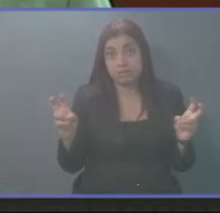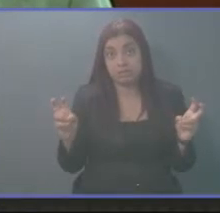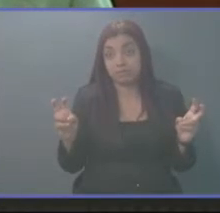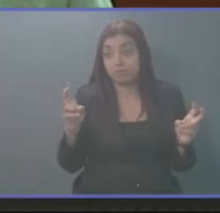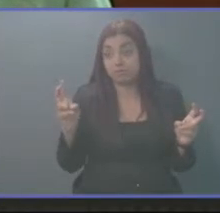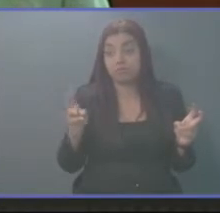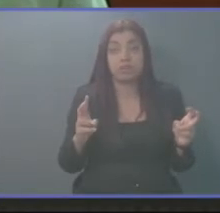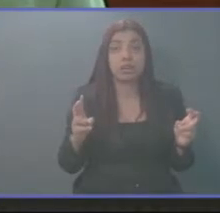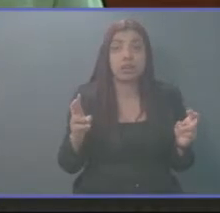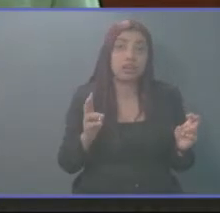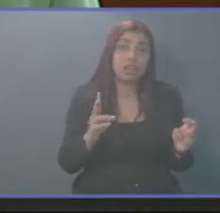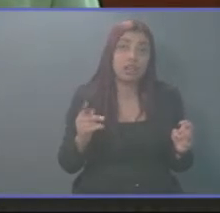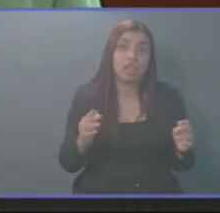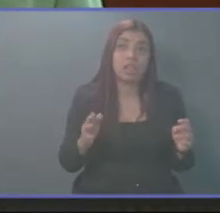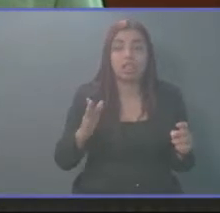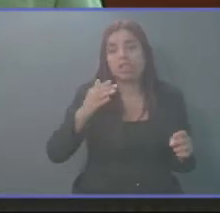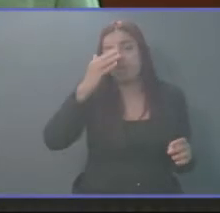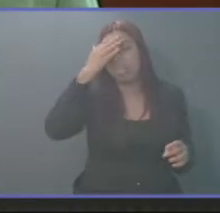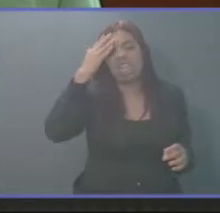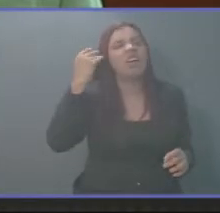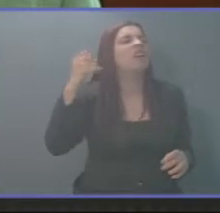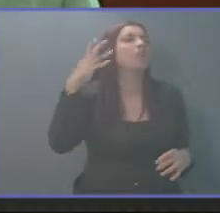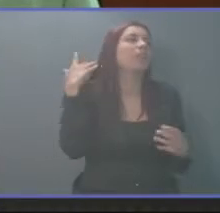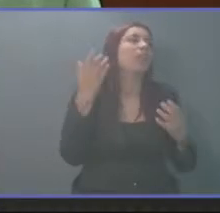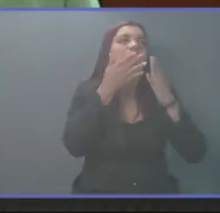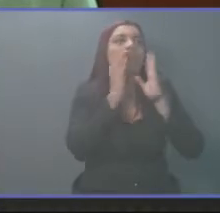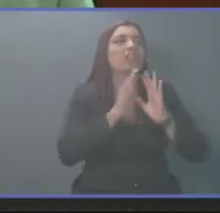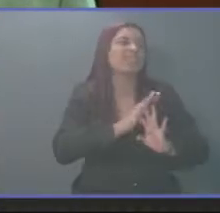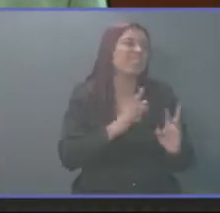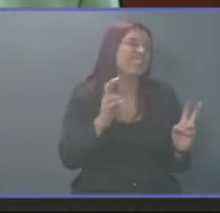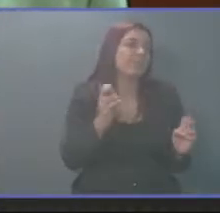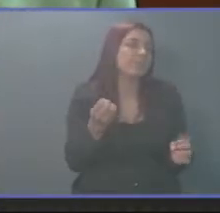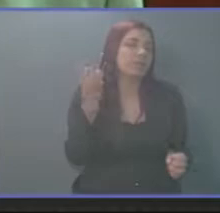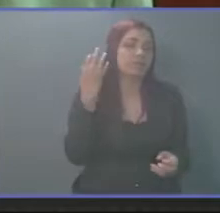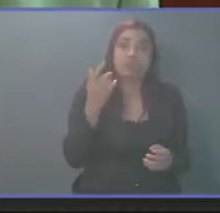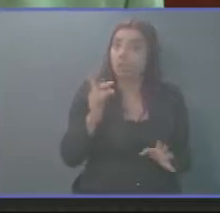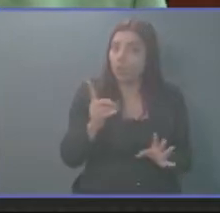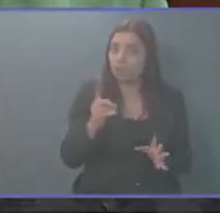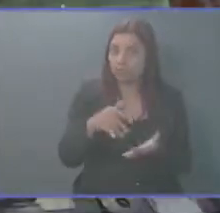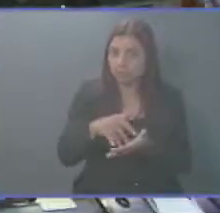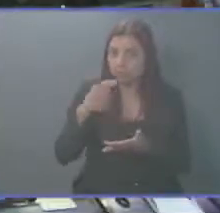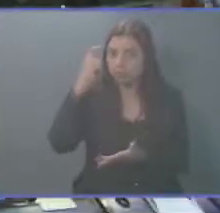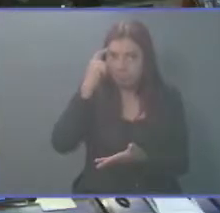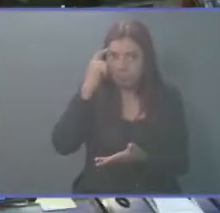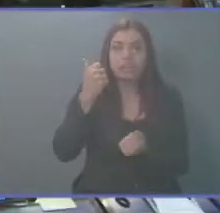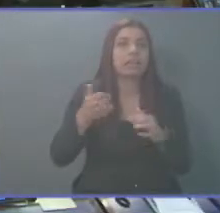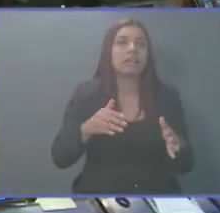no tenga una memoria tan corta para el pueblo salvadoreño. Gracias, presidente.